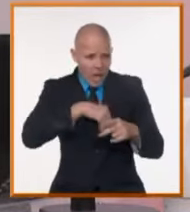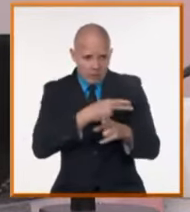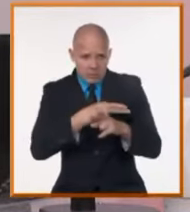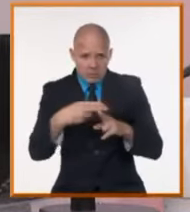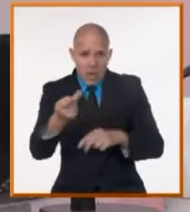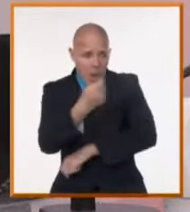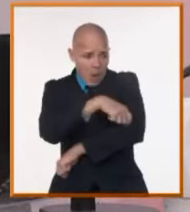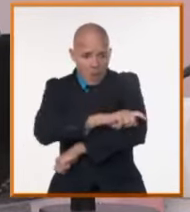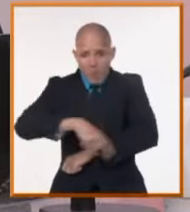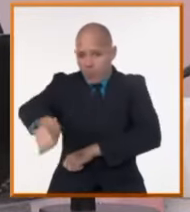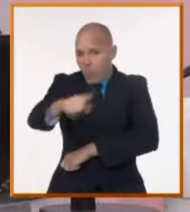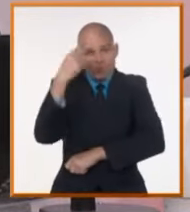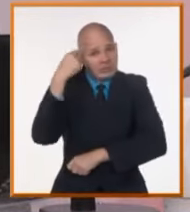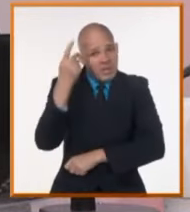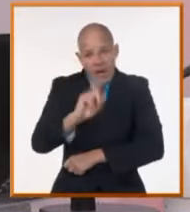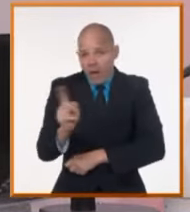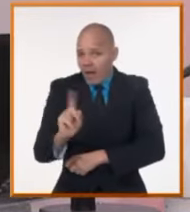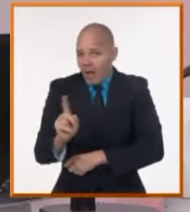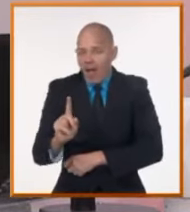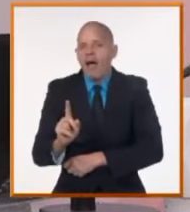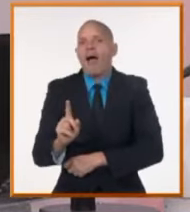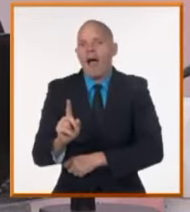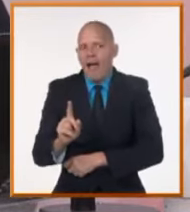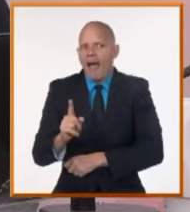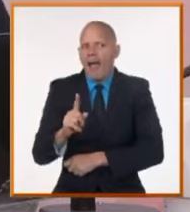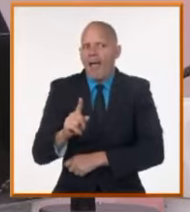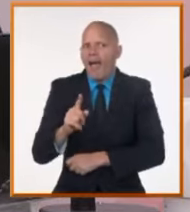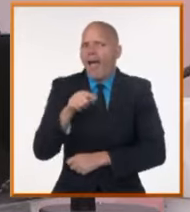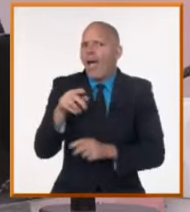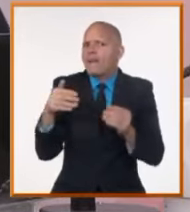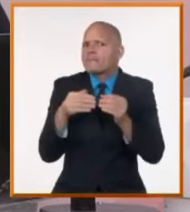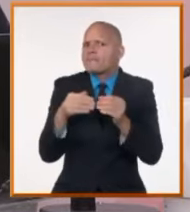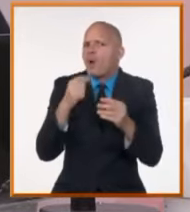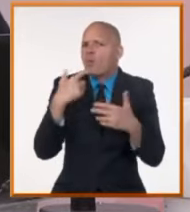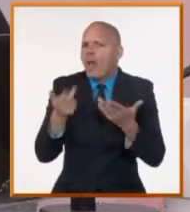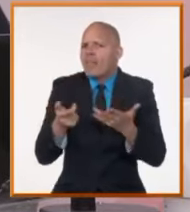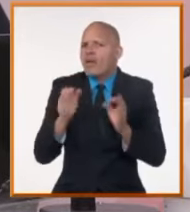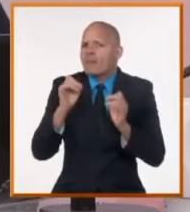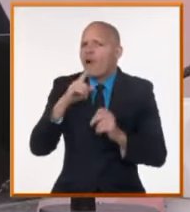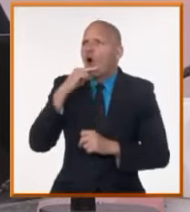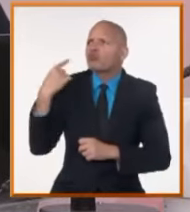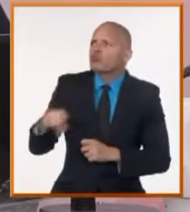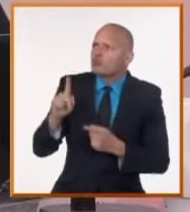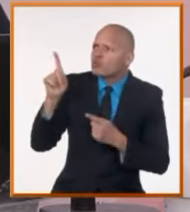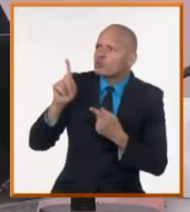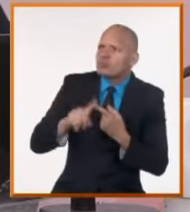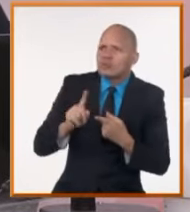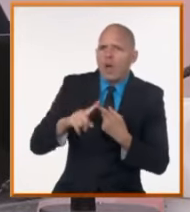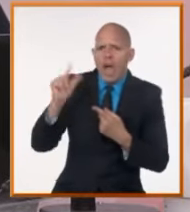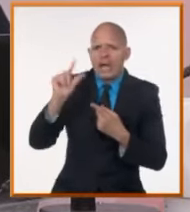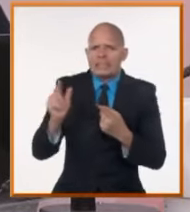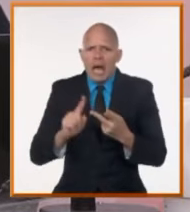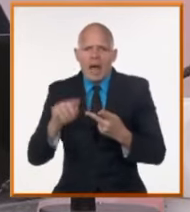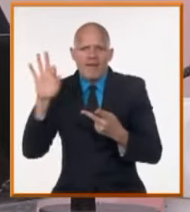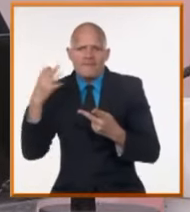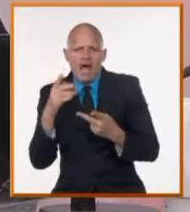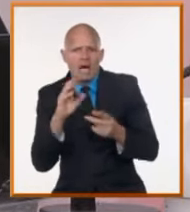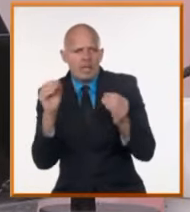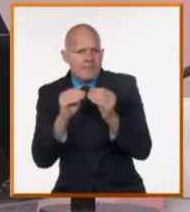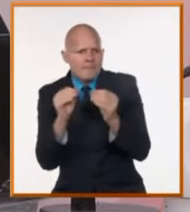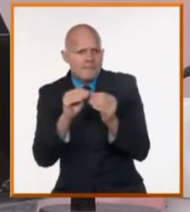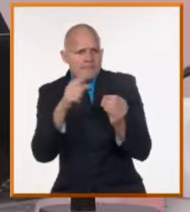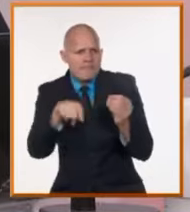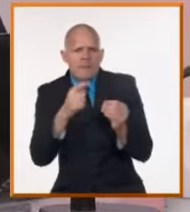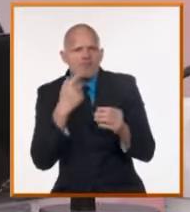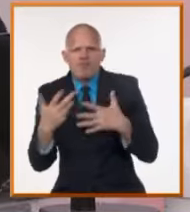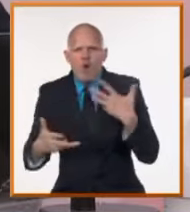que tuvo Rusia, los intereses que tenía también en la región, cómo estuvieron involucrados. Lo hablábamos días atrás, Limia, sobre este